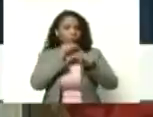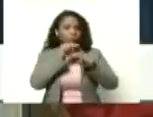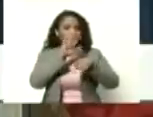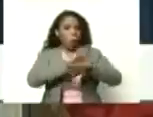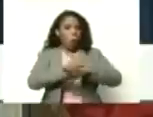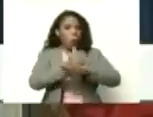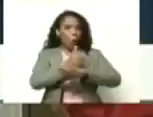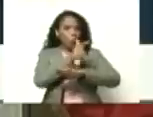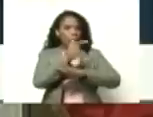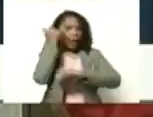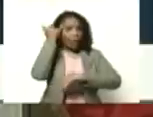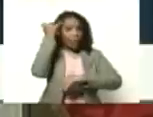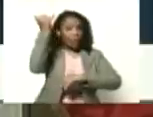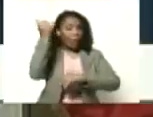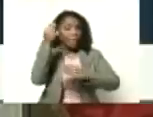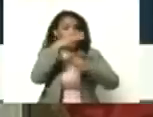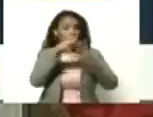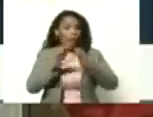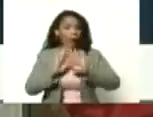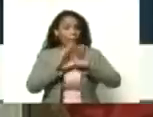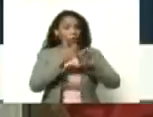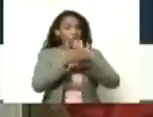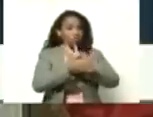intelectuales y materiales